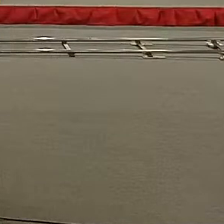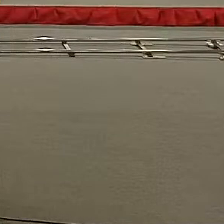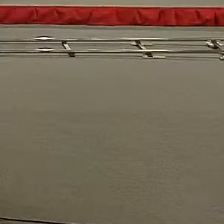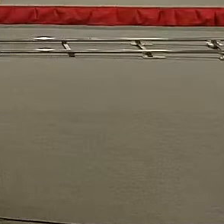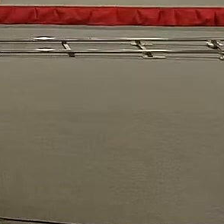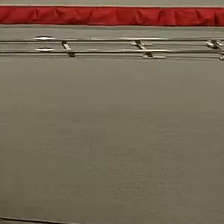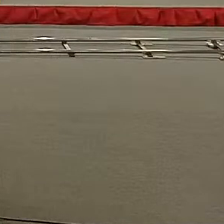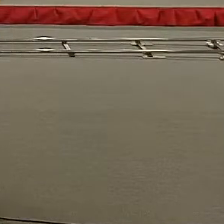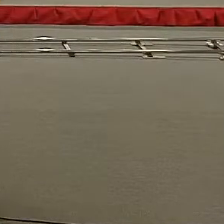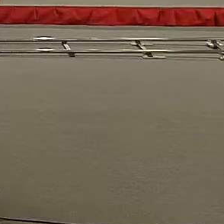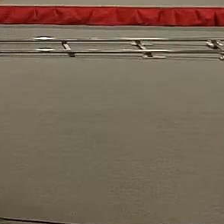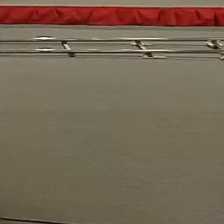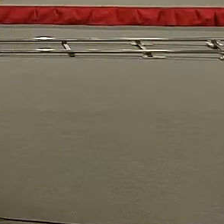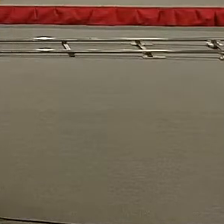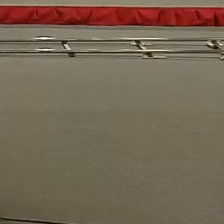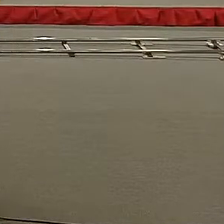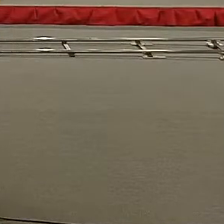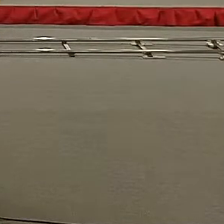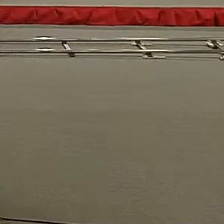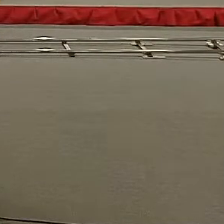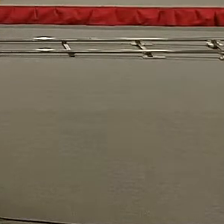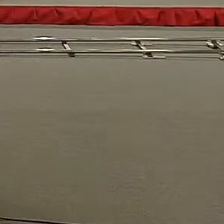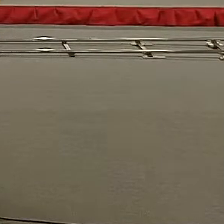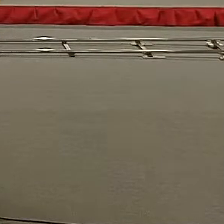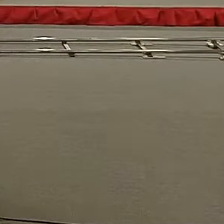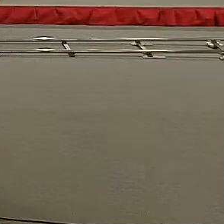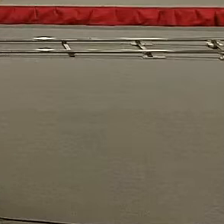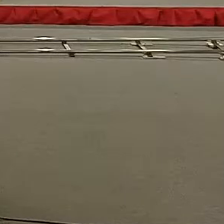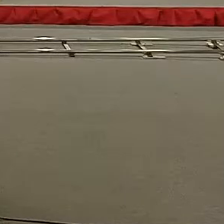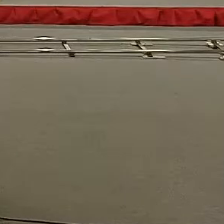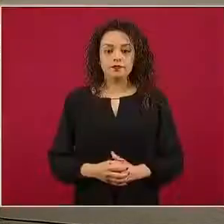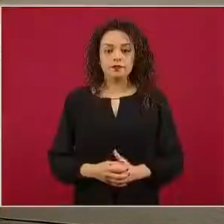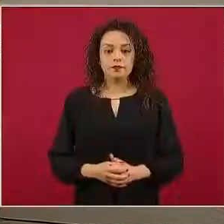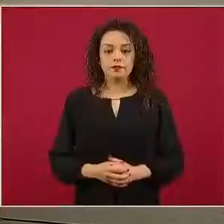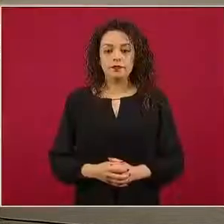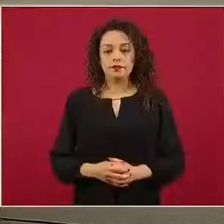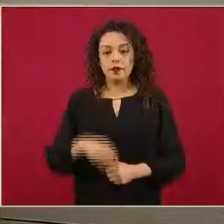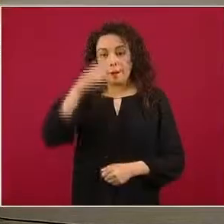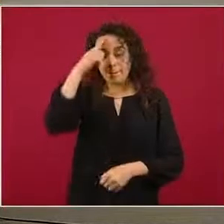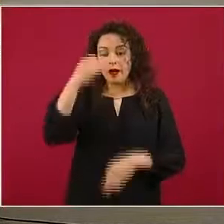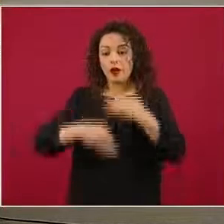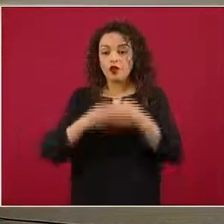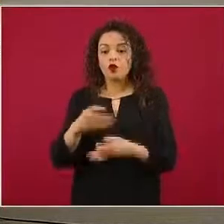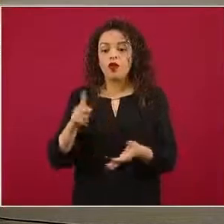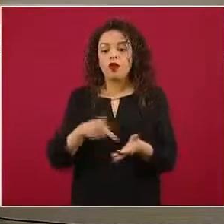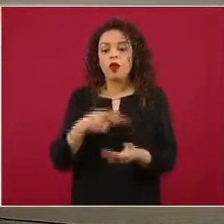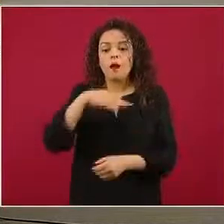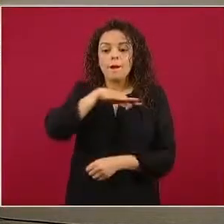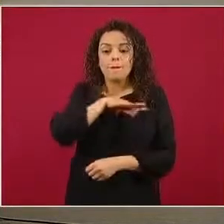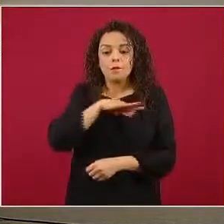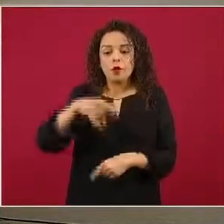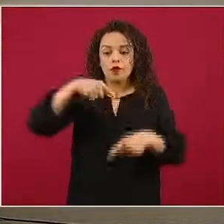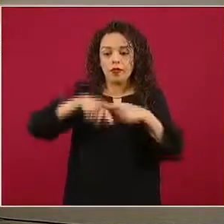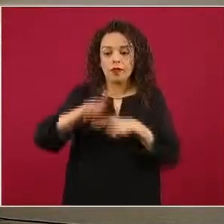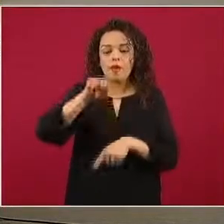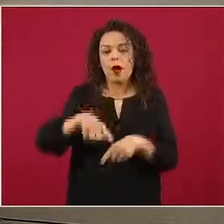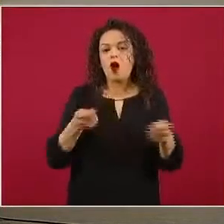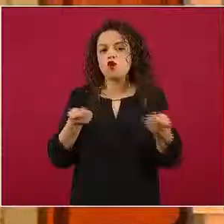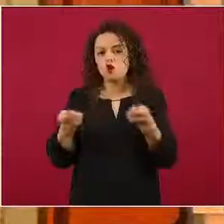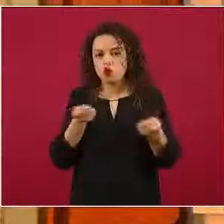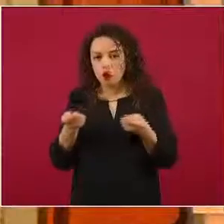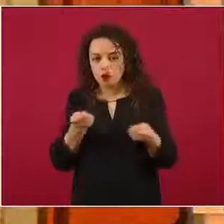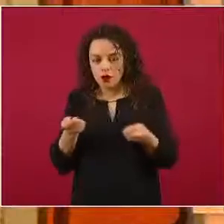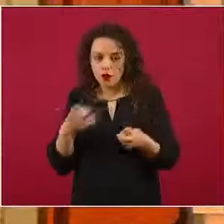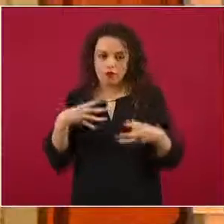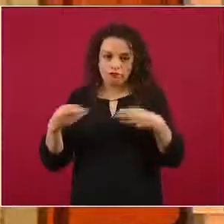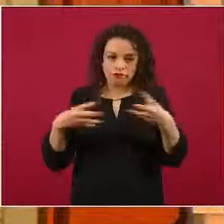manera colectiva a poder nuevamente empezar a controlar los contagios, sobre todo en aquellas entidades